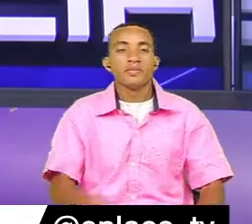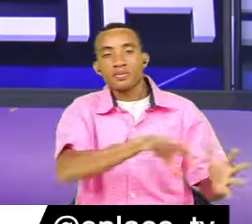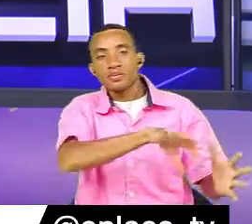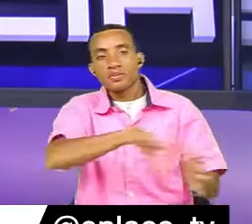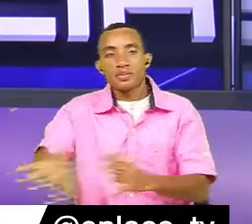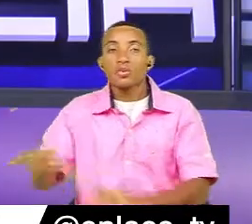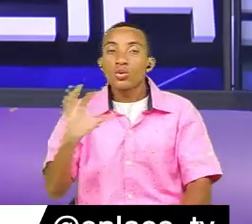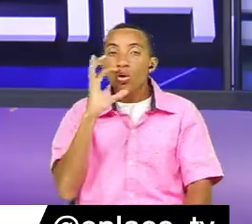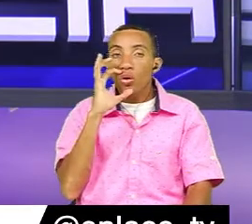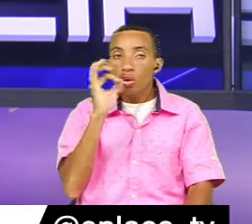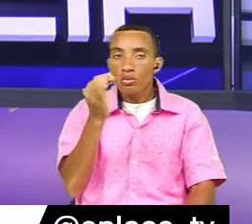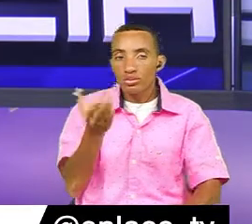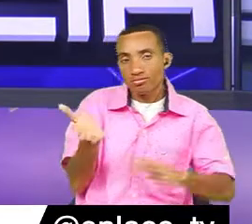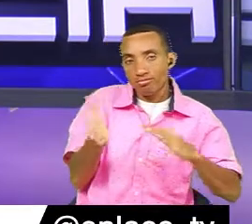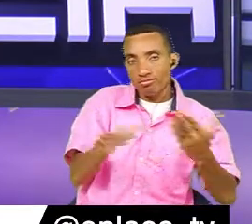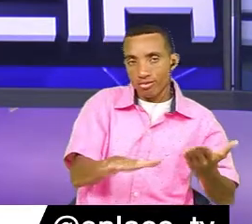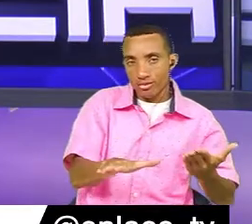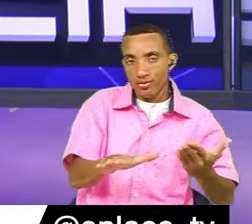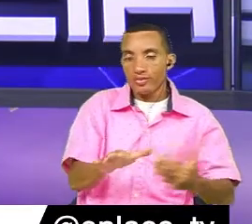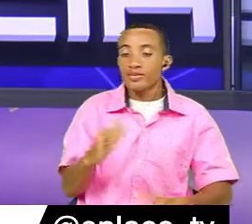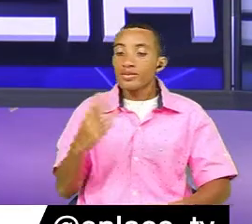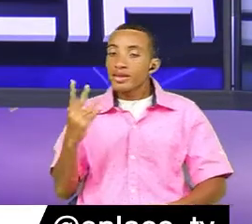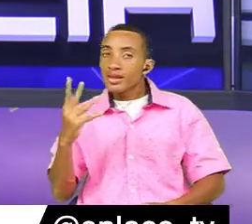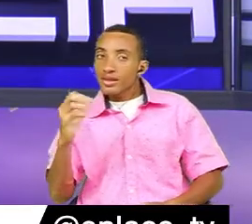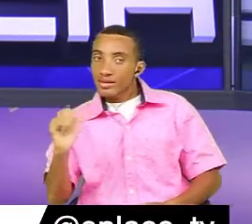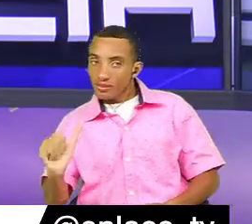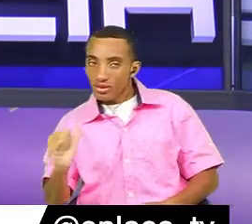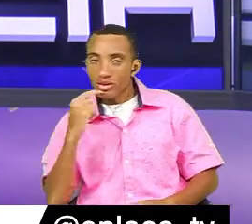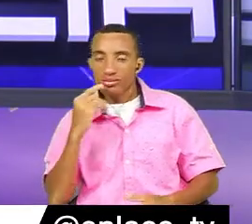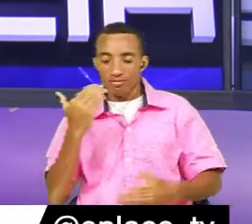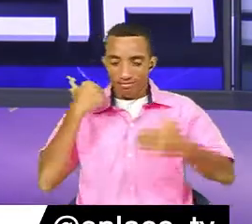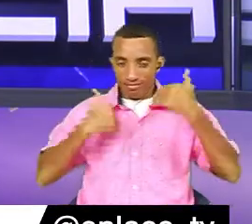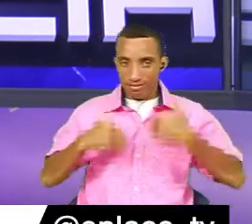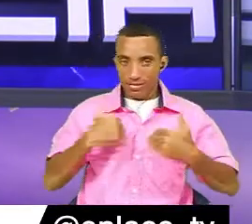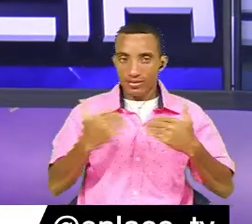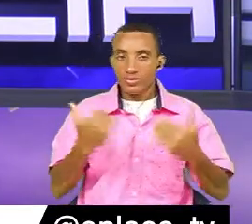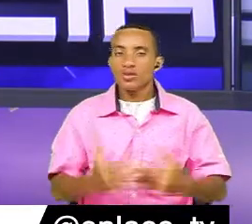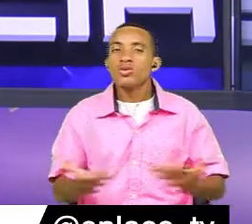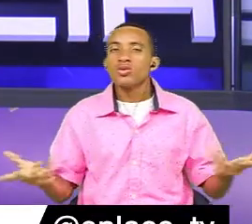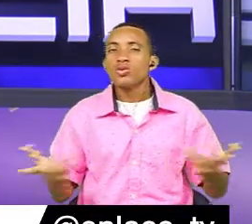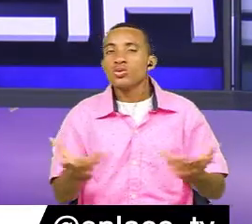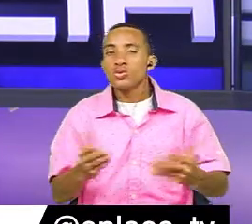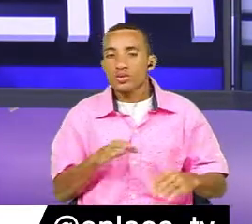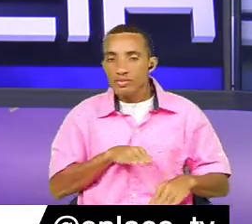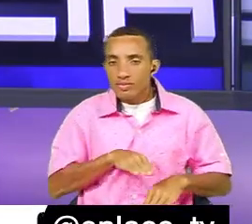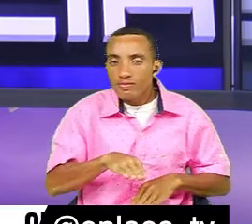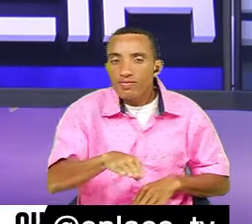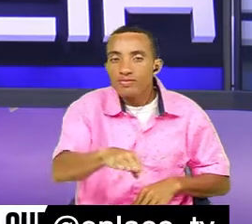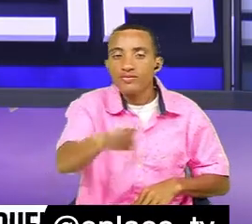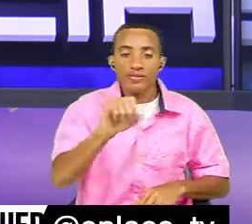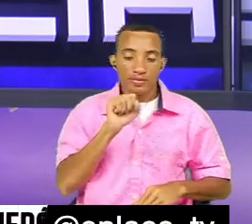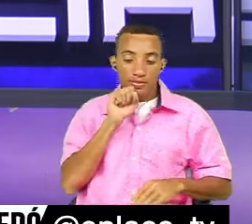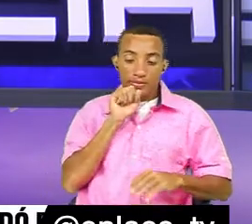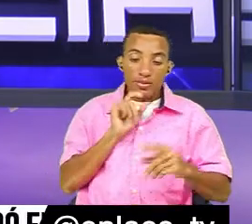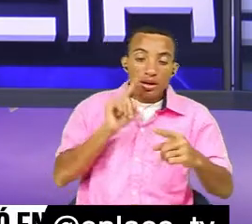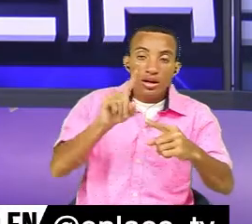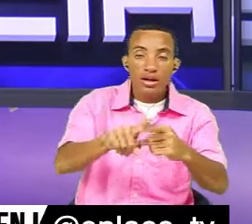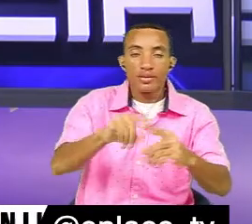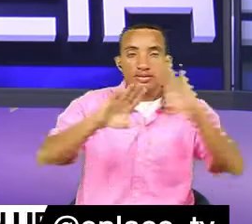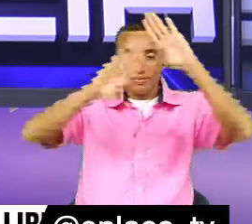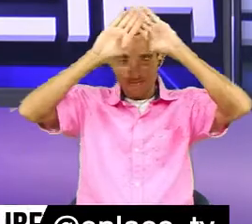esposa resultó herida en accidente de tránsito registrado en la mañana de hoy en la vía que del corregimiento del centro conduce a Barranca Bermeja. La comunidad afirma